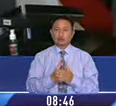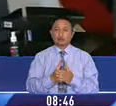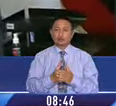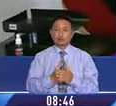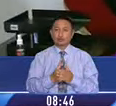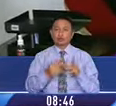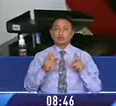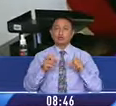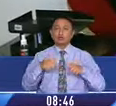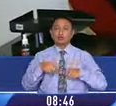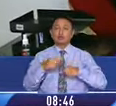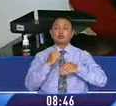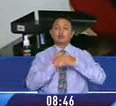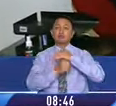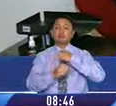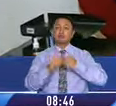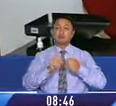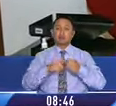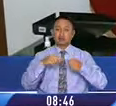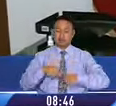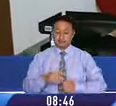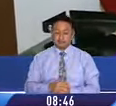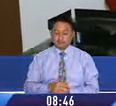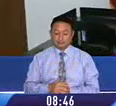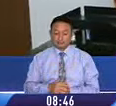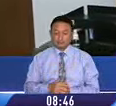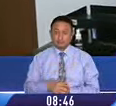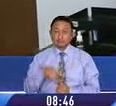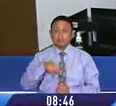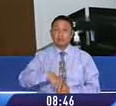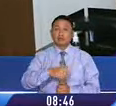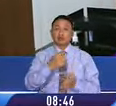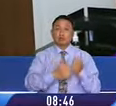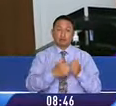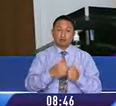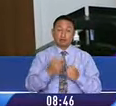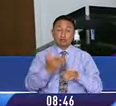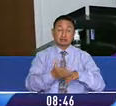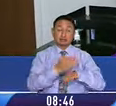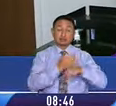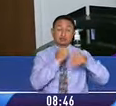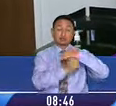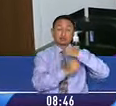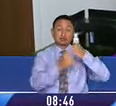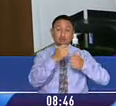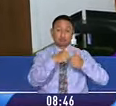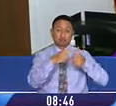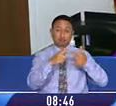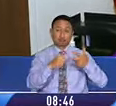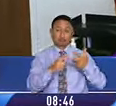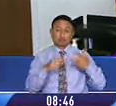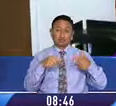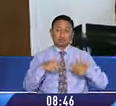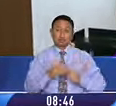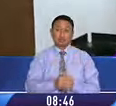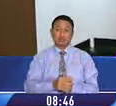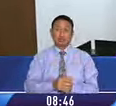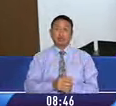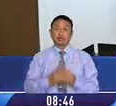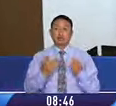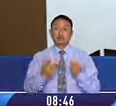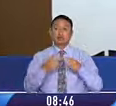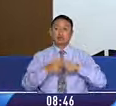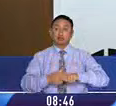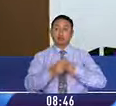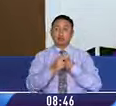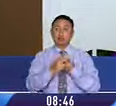el Metro de Quito en el marco de los problemas e inconvenientes que se han generado desde que